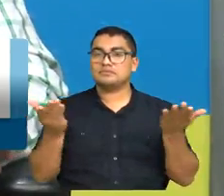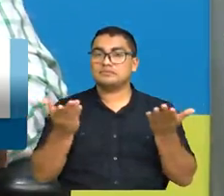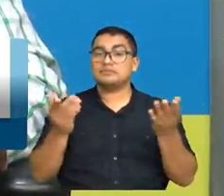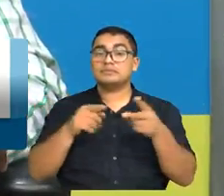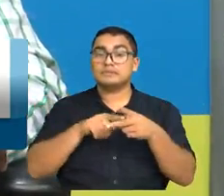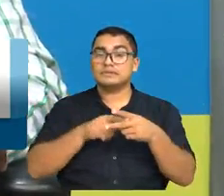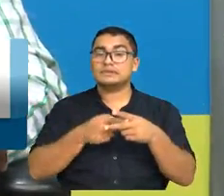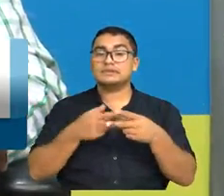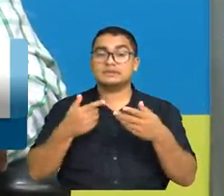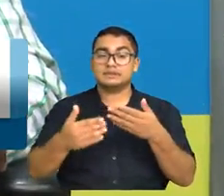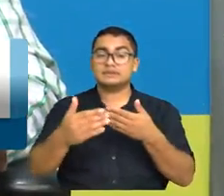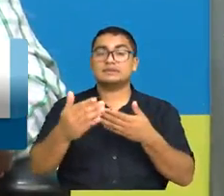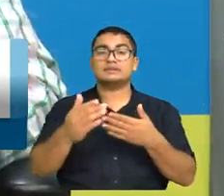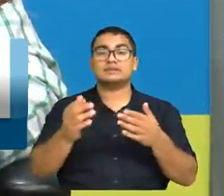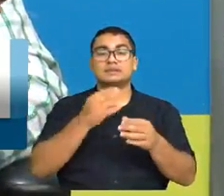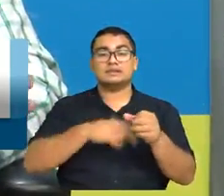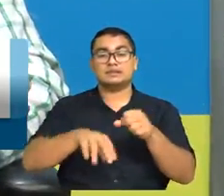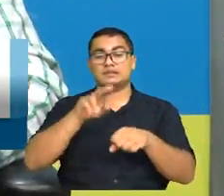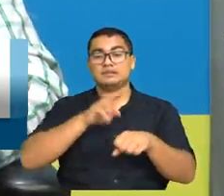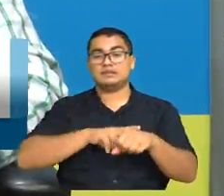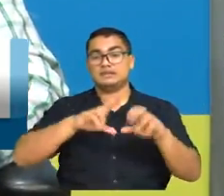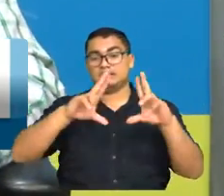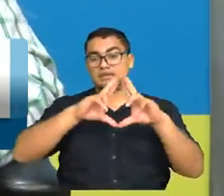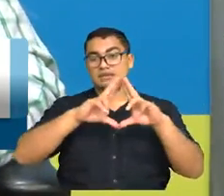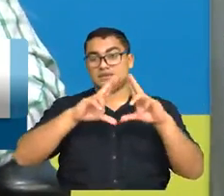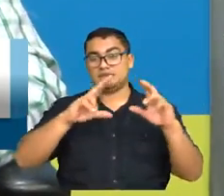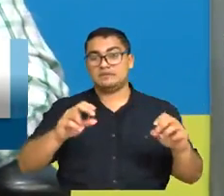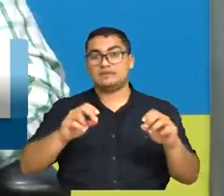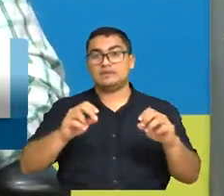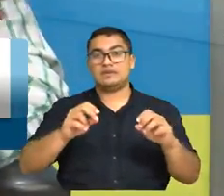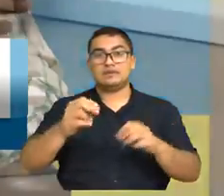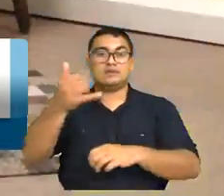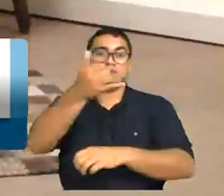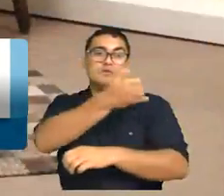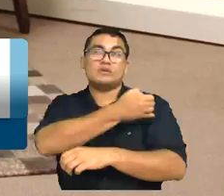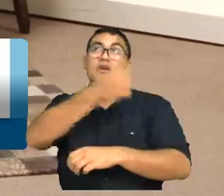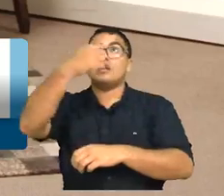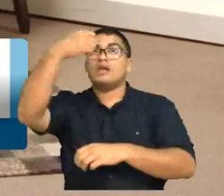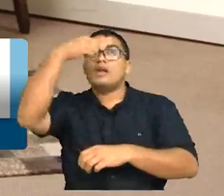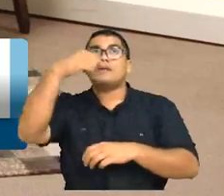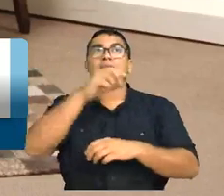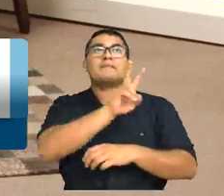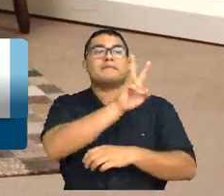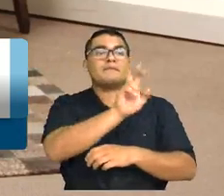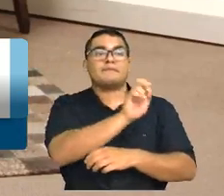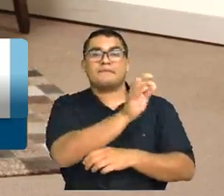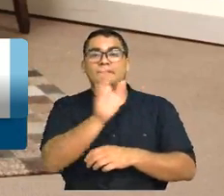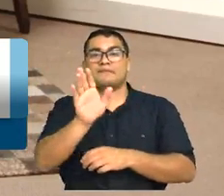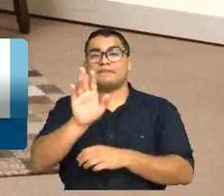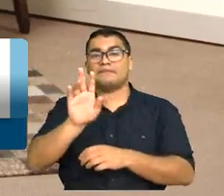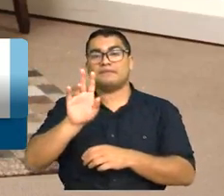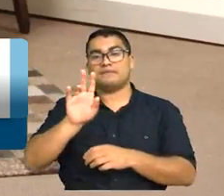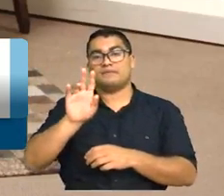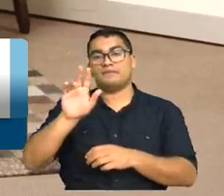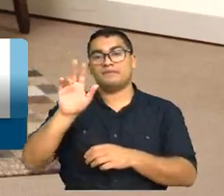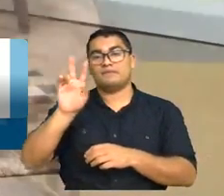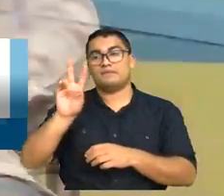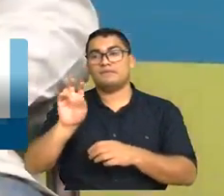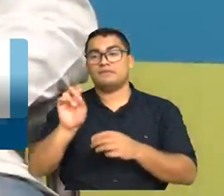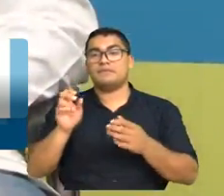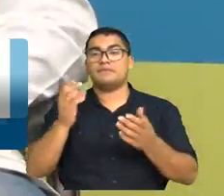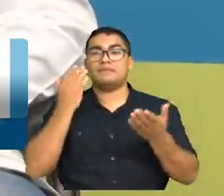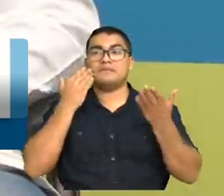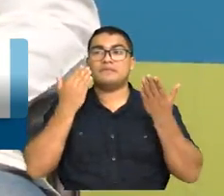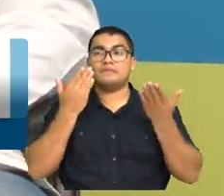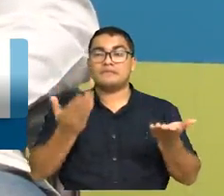inicio la Jornada Nacional de Vacunación del 20 al 8 de mayo. 12 vacunas para más de 12 enfermedades. La invitación es que